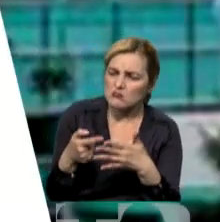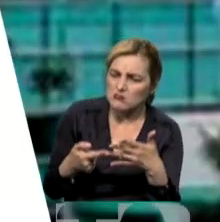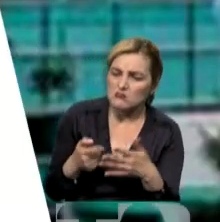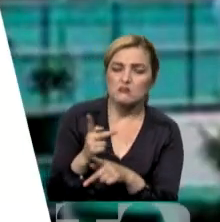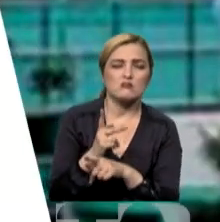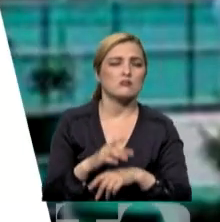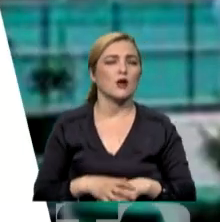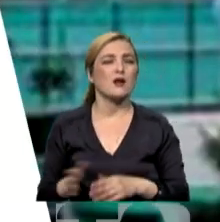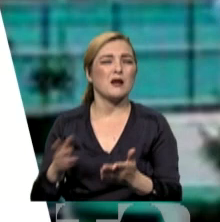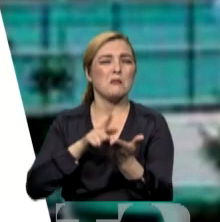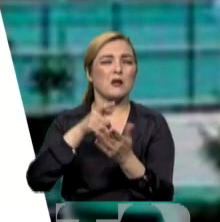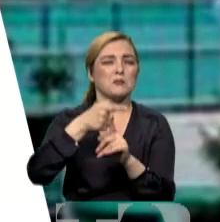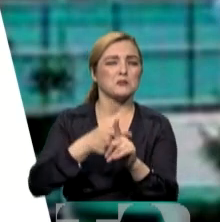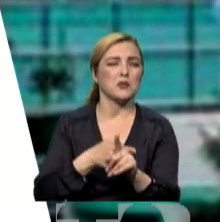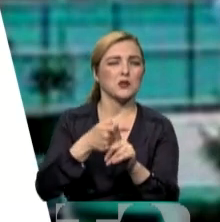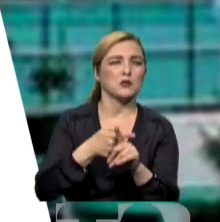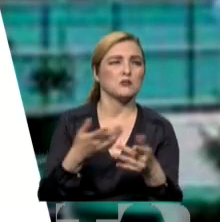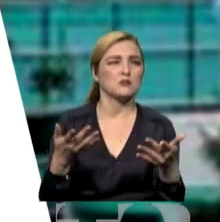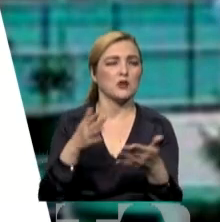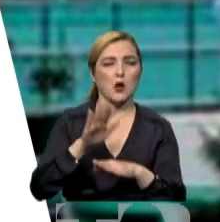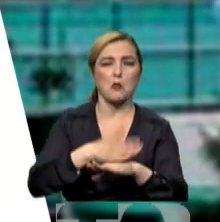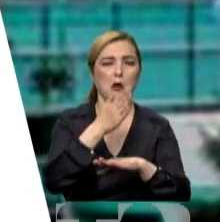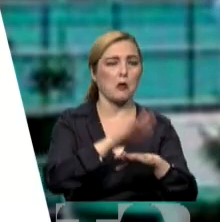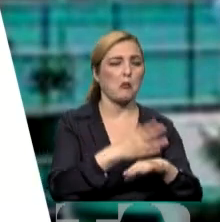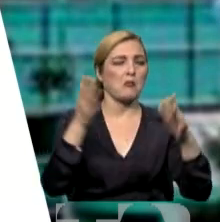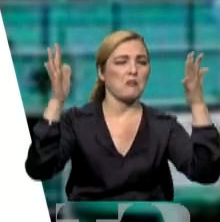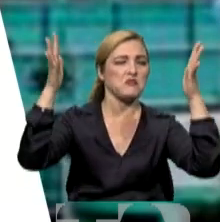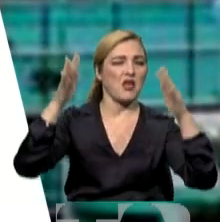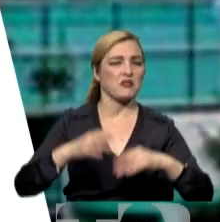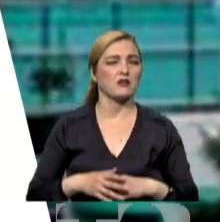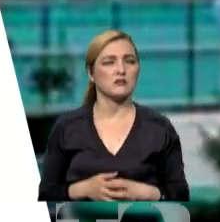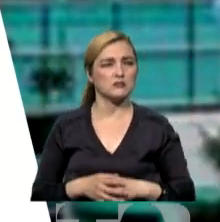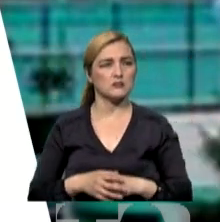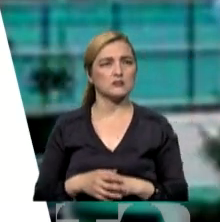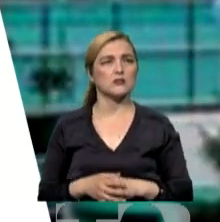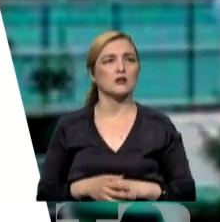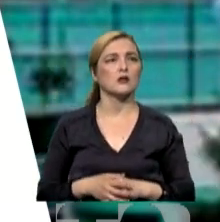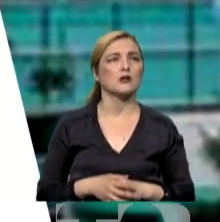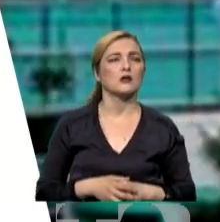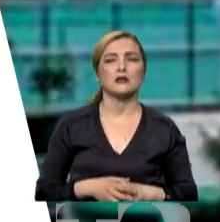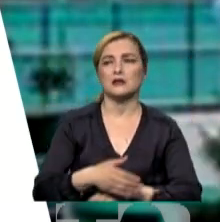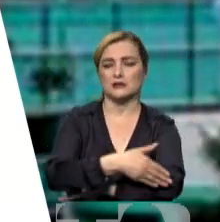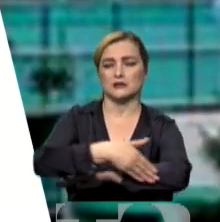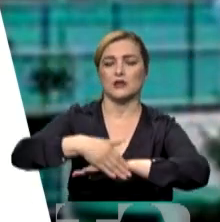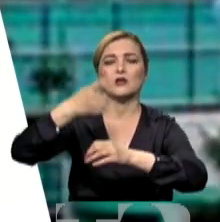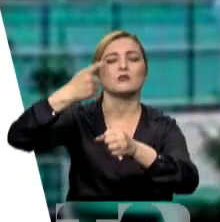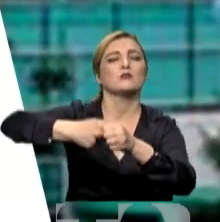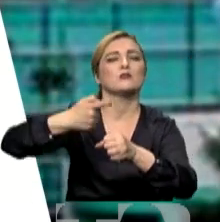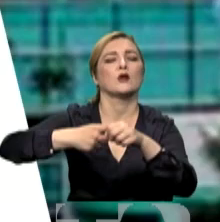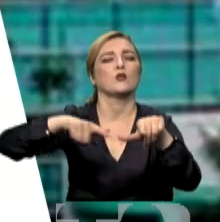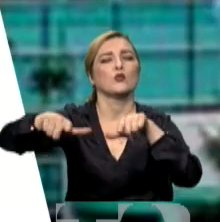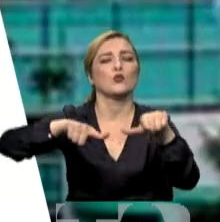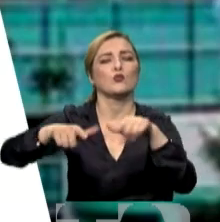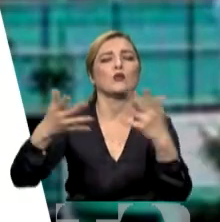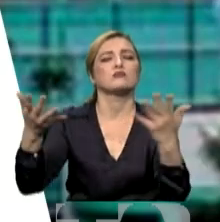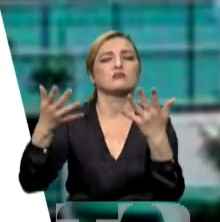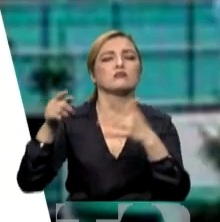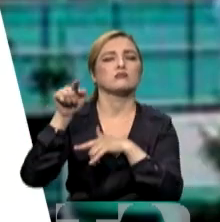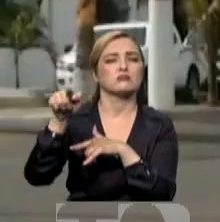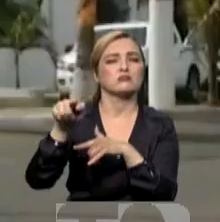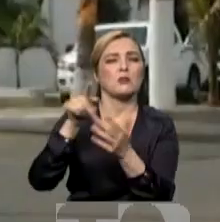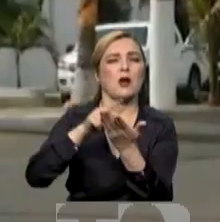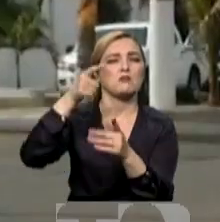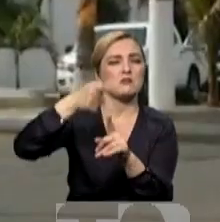arrendamientos de bienes pero sin abrir las convocatorias además de que se señalaron direcciones específicas del lugar donde se pretendía